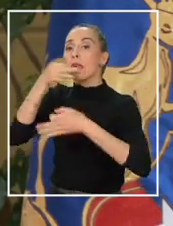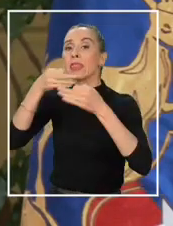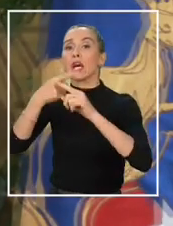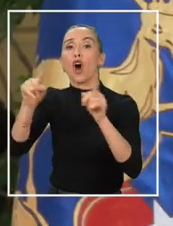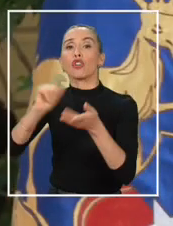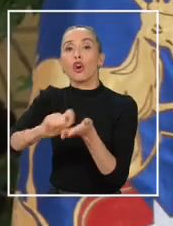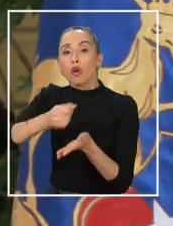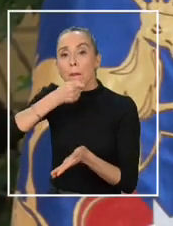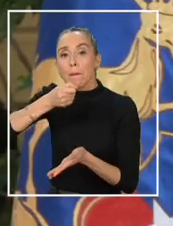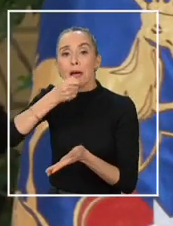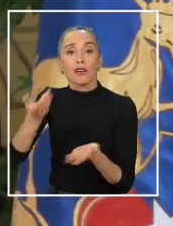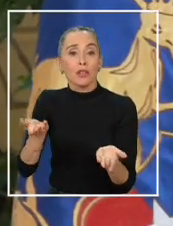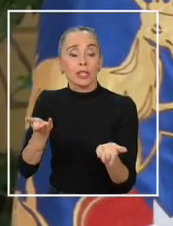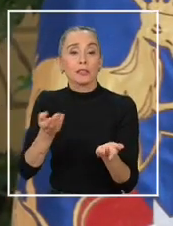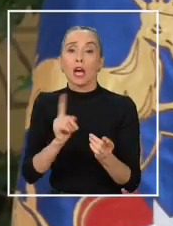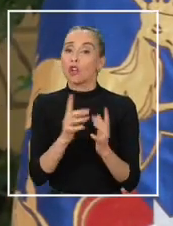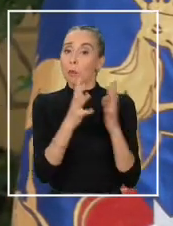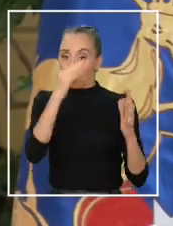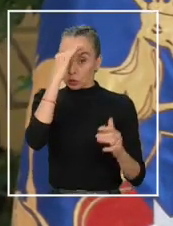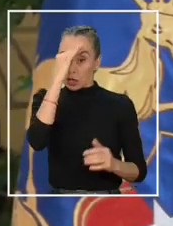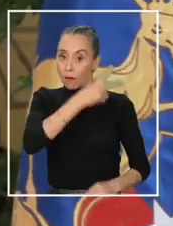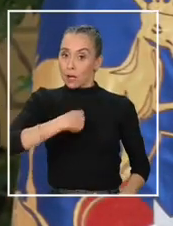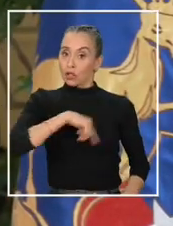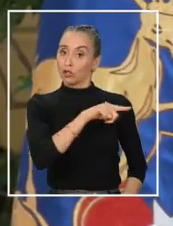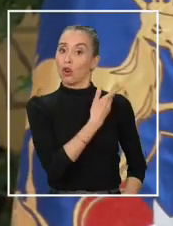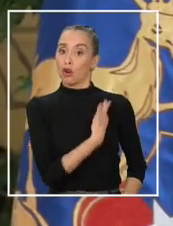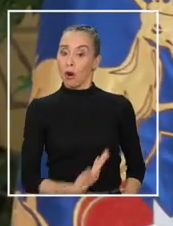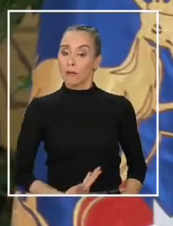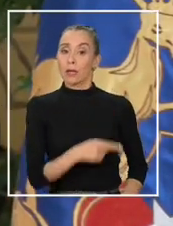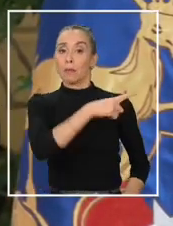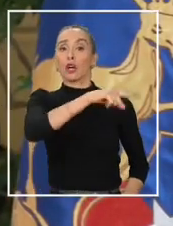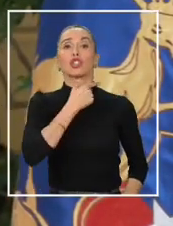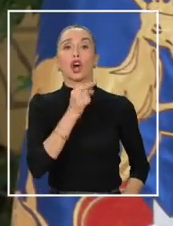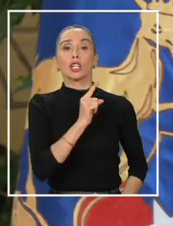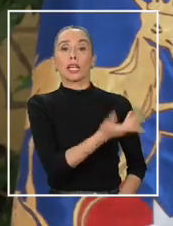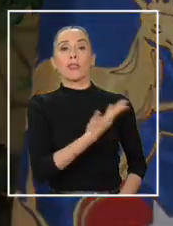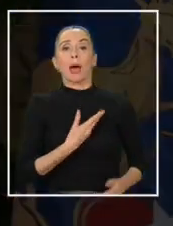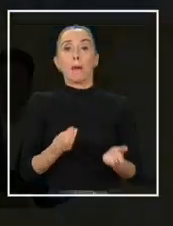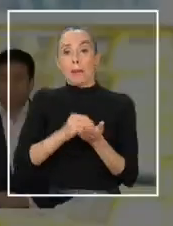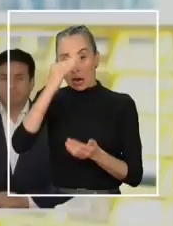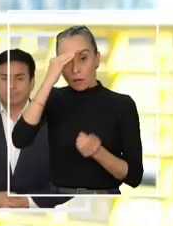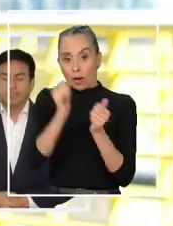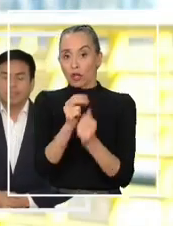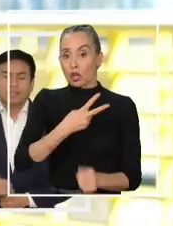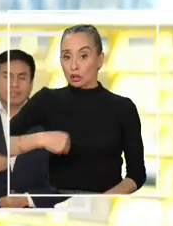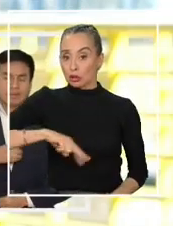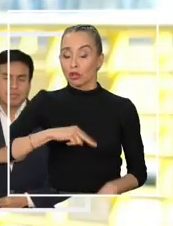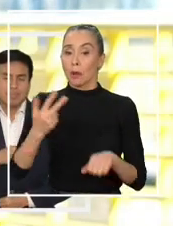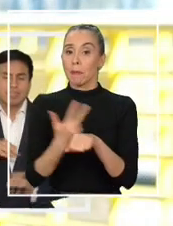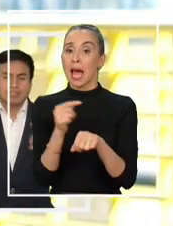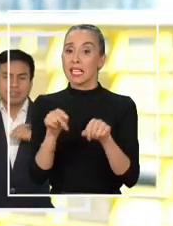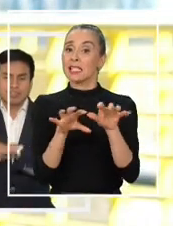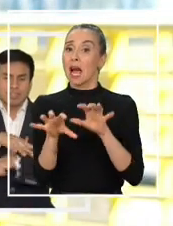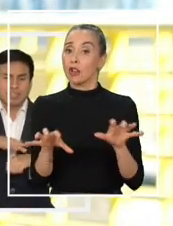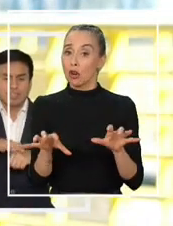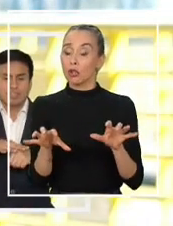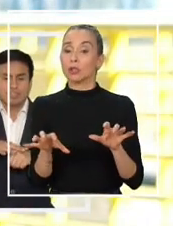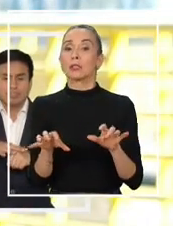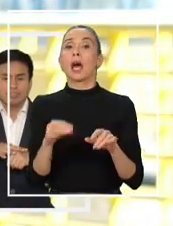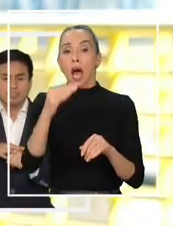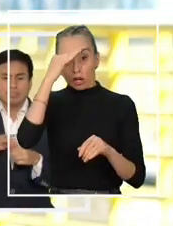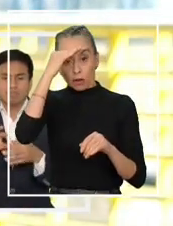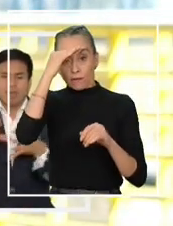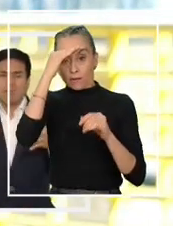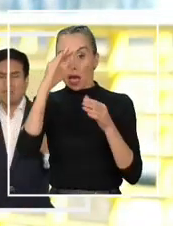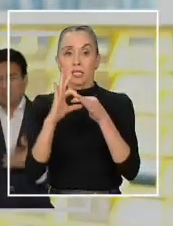con la prensa. No hemos tenido mucha confianza con el gobierno porque ellos no han querido tener más confianza con nosotros. Desgraciadamente estas cuestiones de efectivamente dinamitan